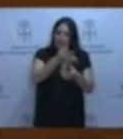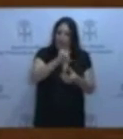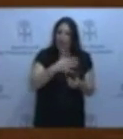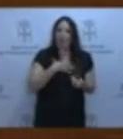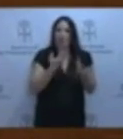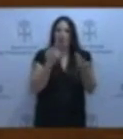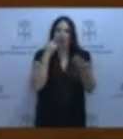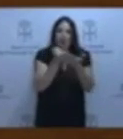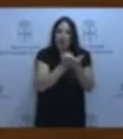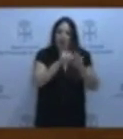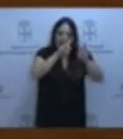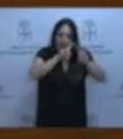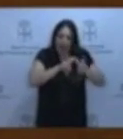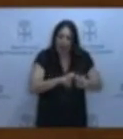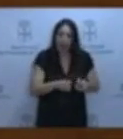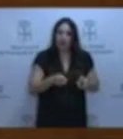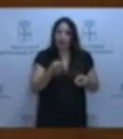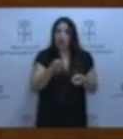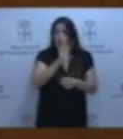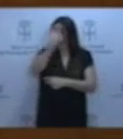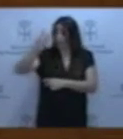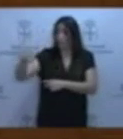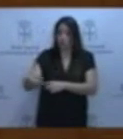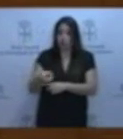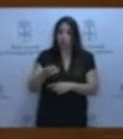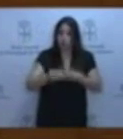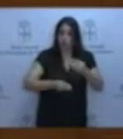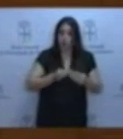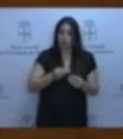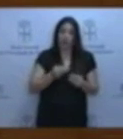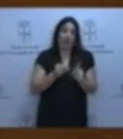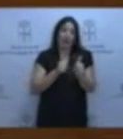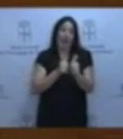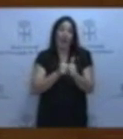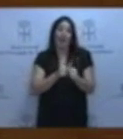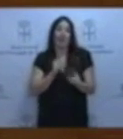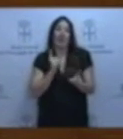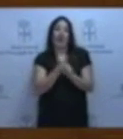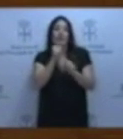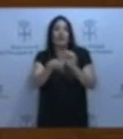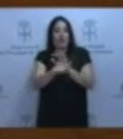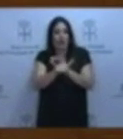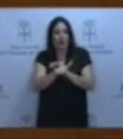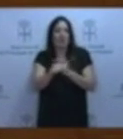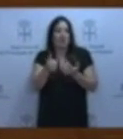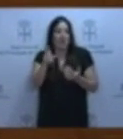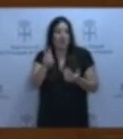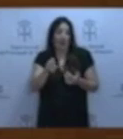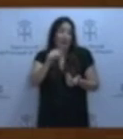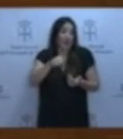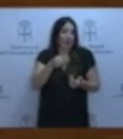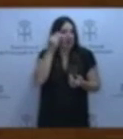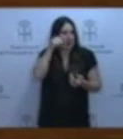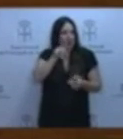la veracidad, ¿no? O sea, algo que ya se implementa en otros países, que implementa la Agencia Antifraude y que nosotros creemos que puede ayudar en la lucha contra la corrupción en Asturias. Señoría, vaya